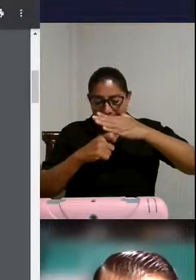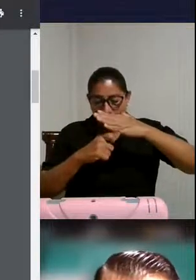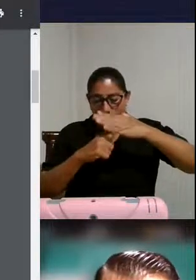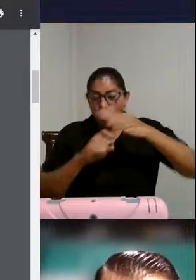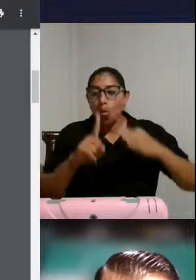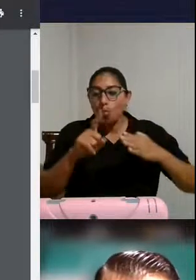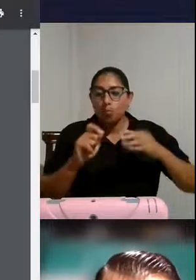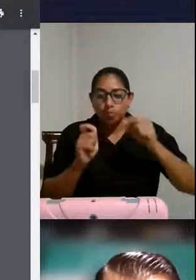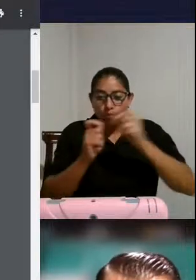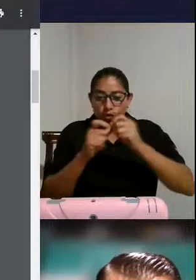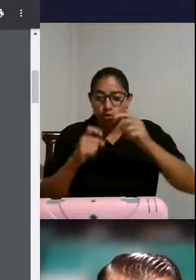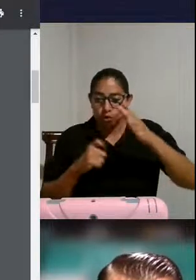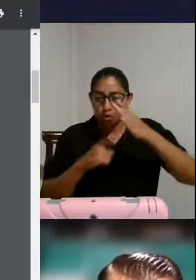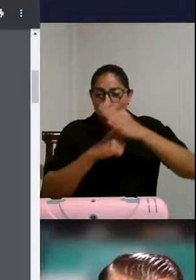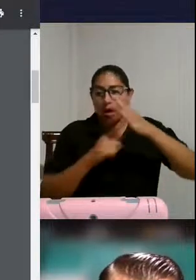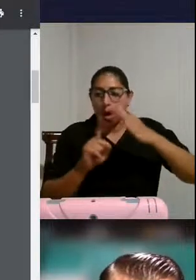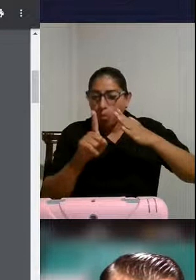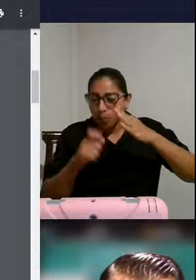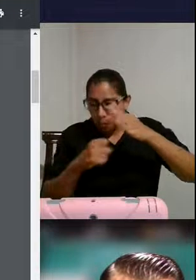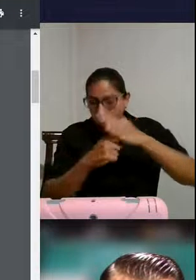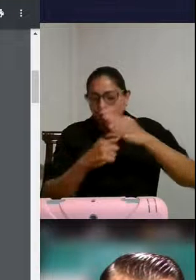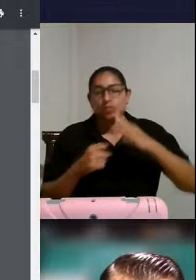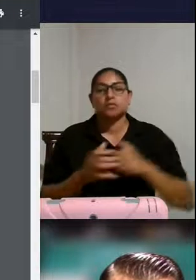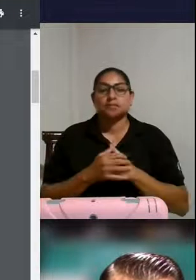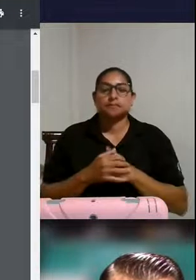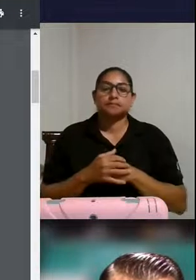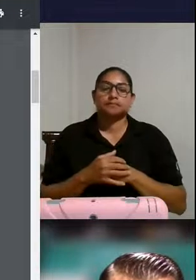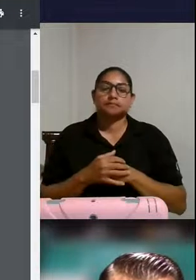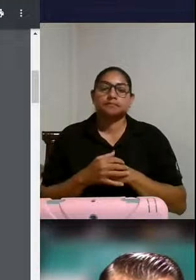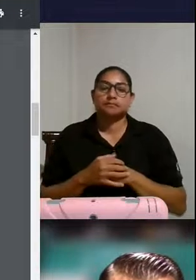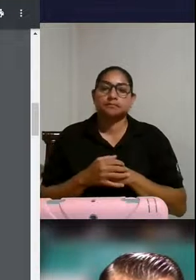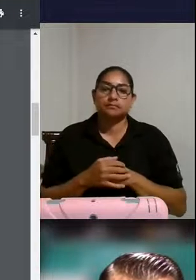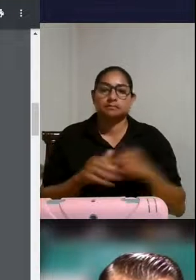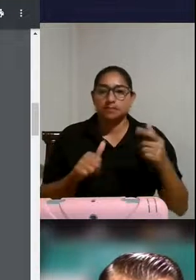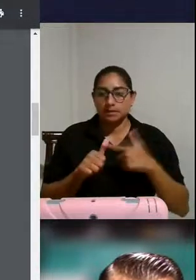Entonces, primero, determinamos la pendiente.